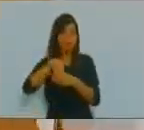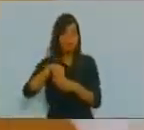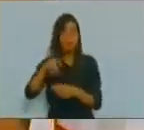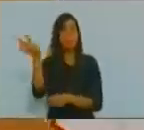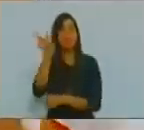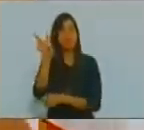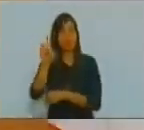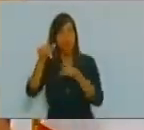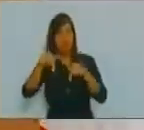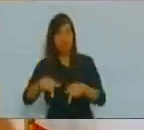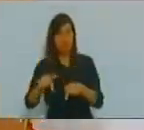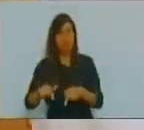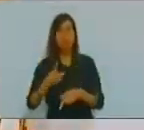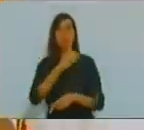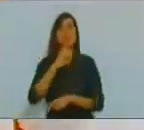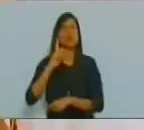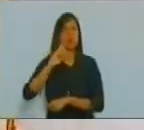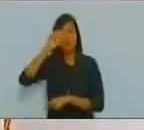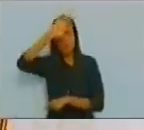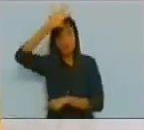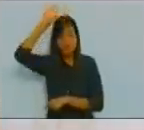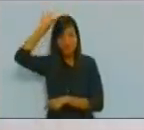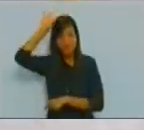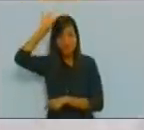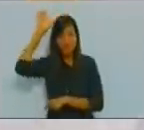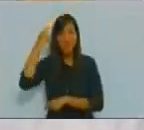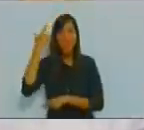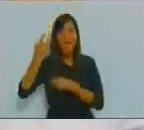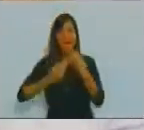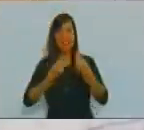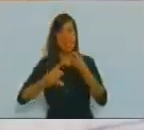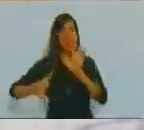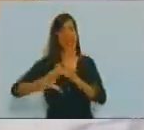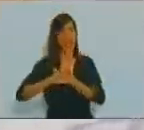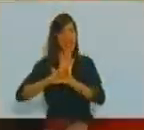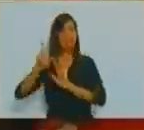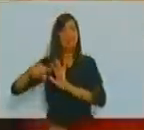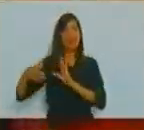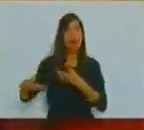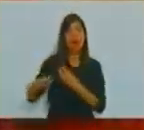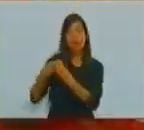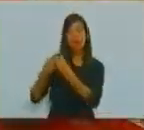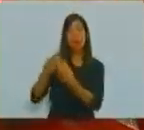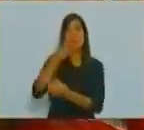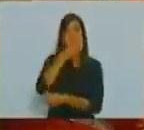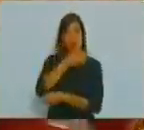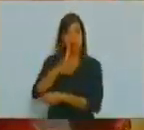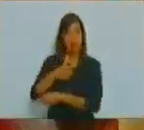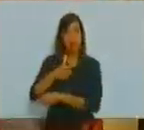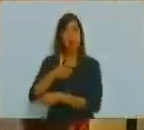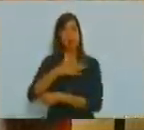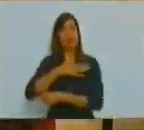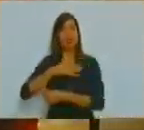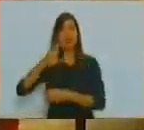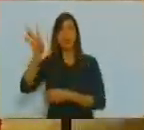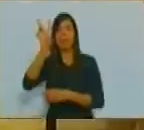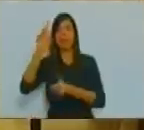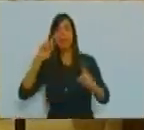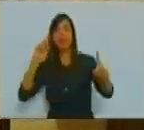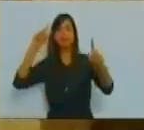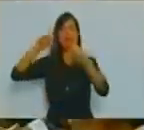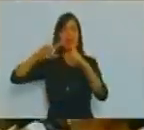aquí en nombre de robert serra le burlando de la mano de su pueblo otra queriendo transformar la república y